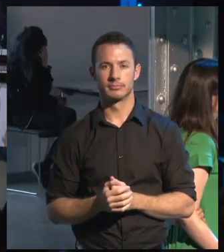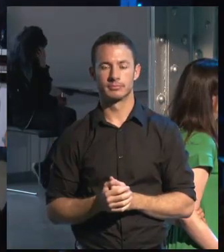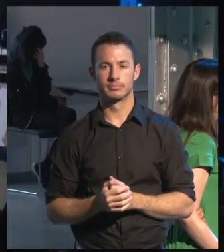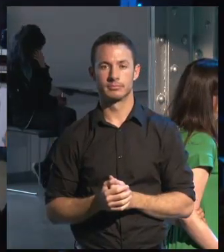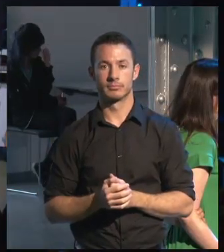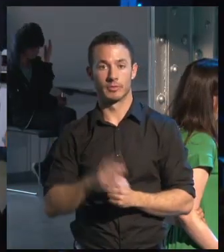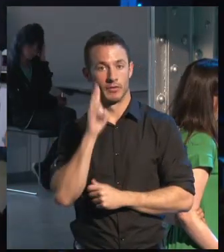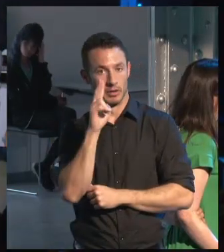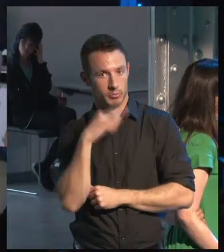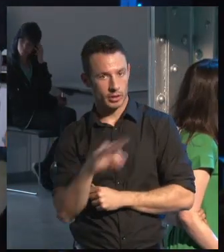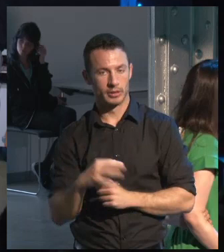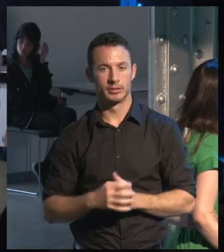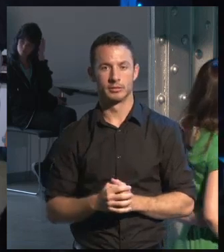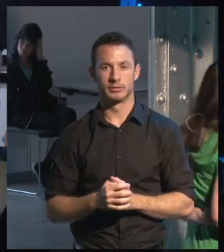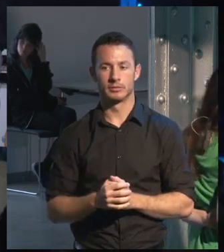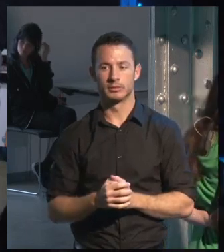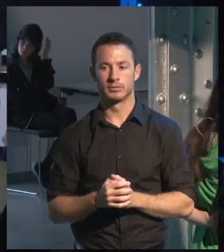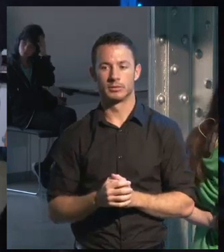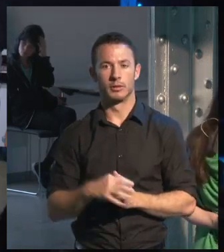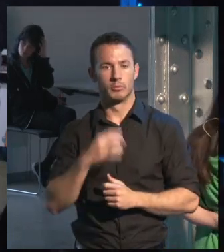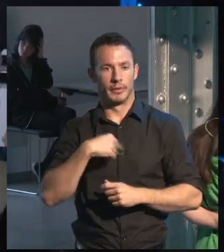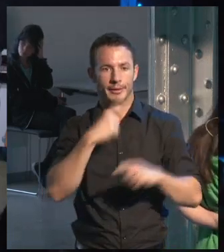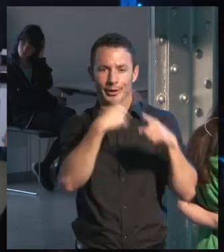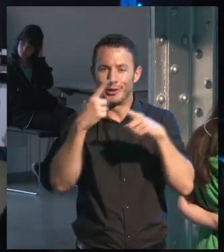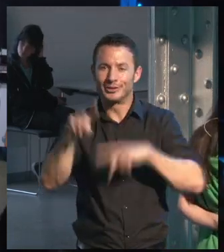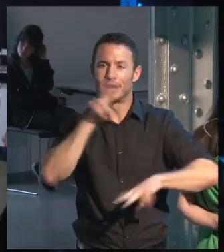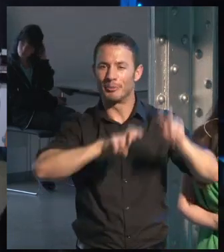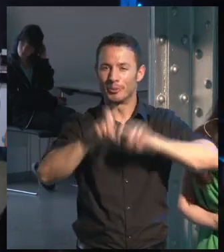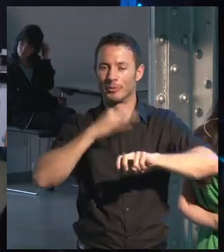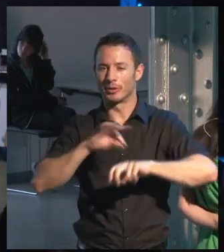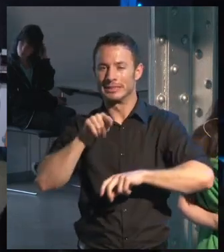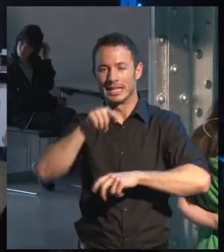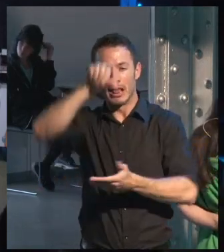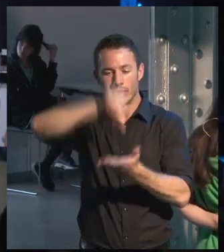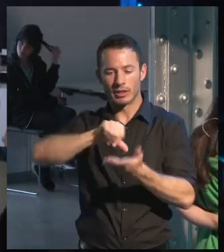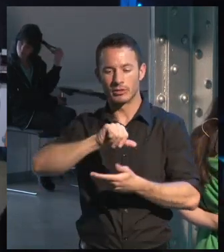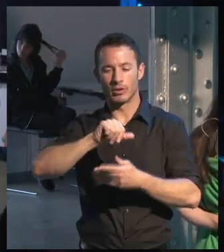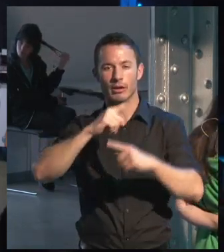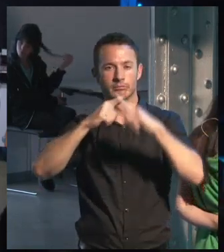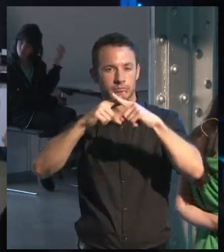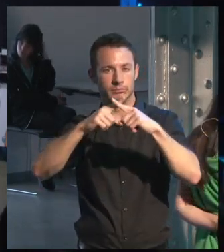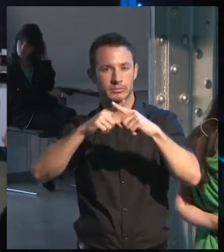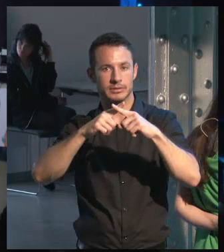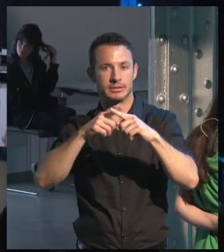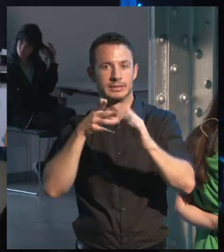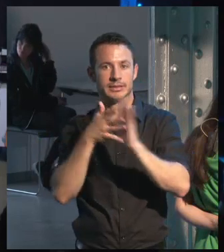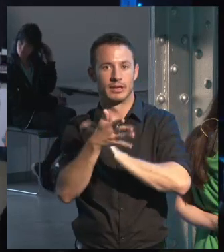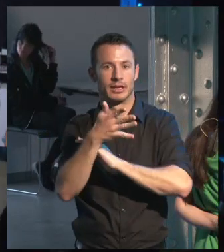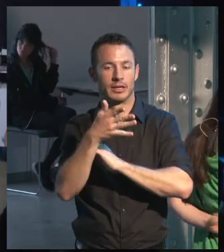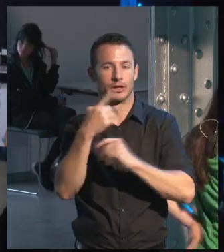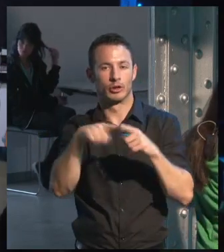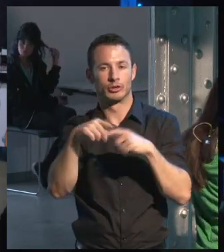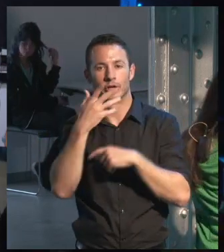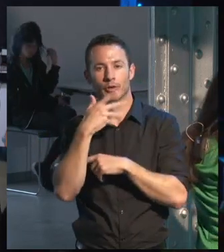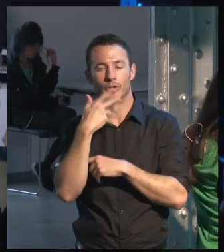Lo podrías ver, podríamos buscar más. ¿Veis que hay un común puntero ahí en el centro? Eso es lo que ellos dominan para ver. Y ahora me